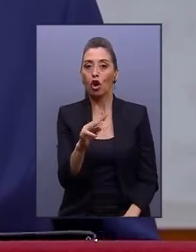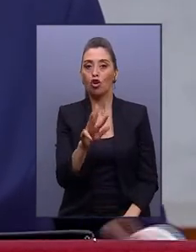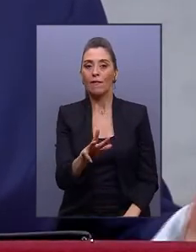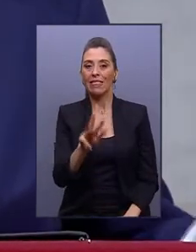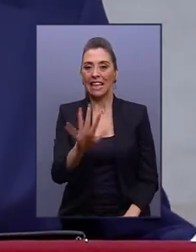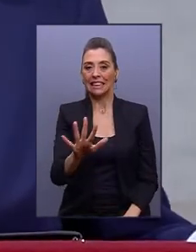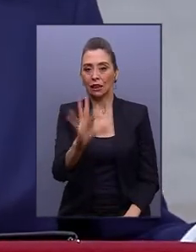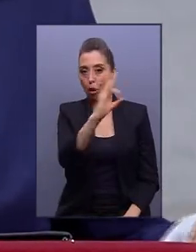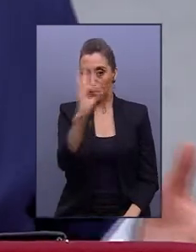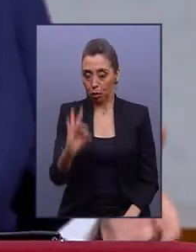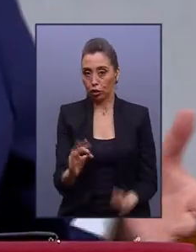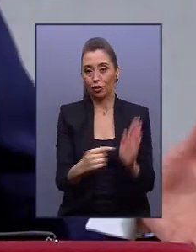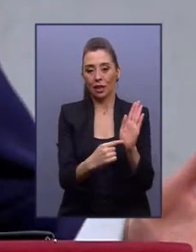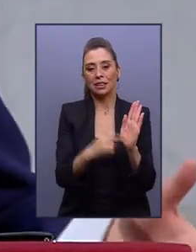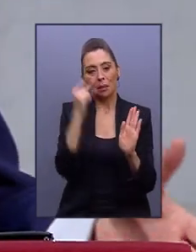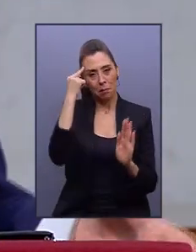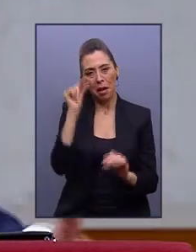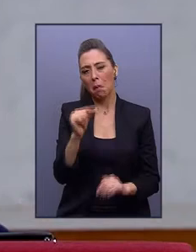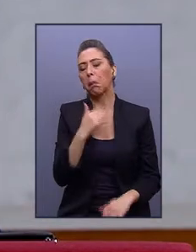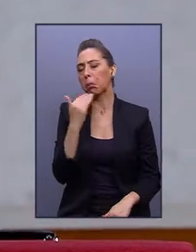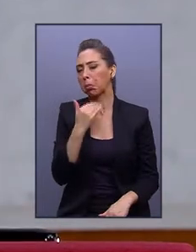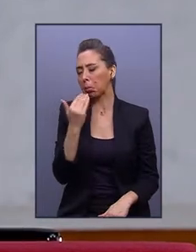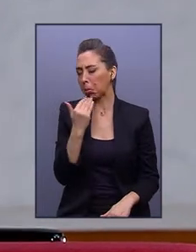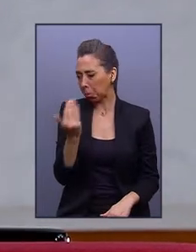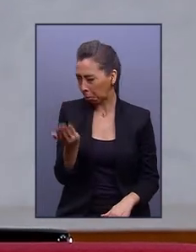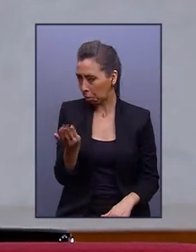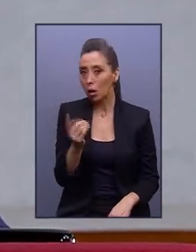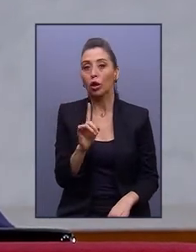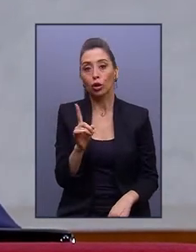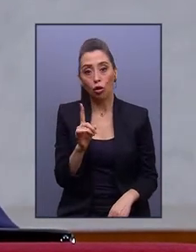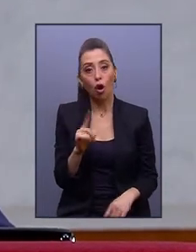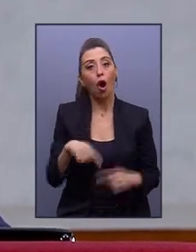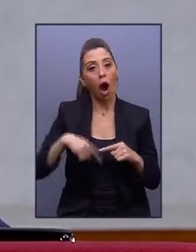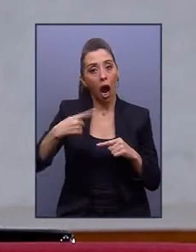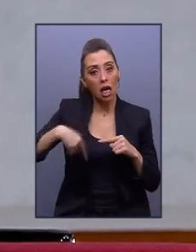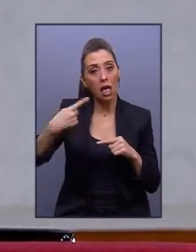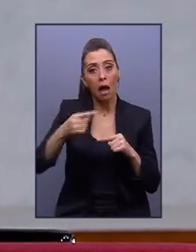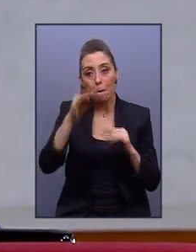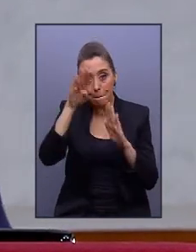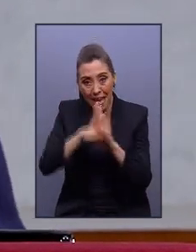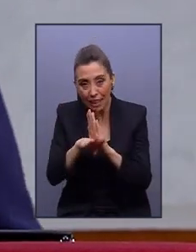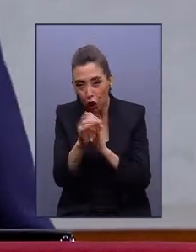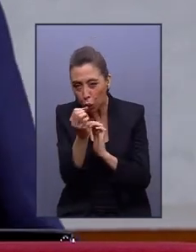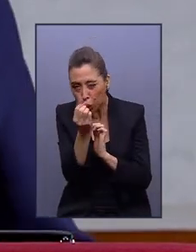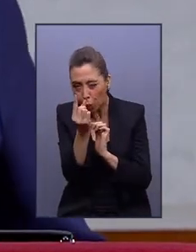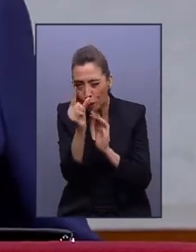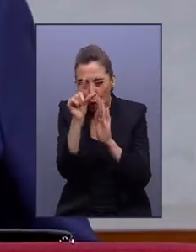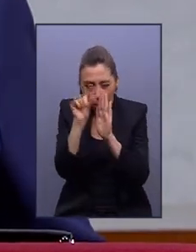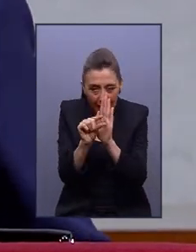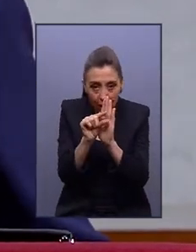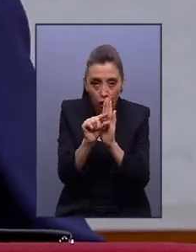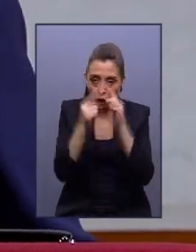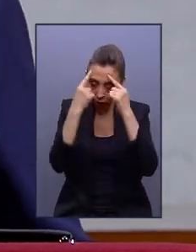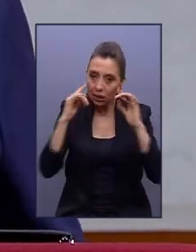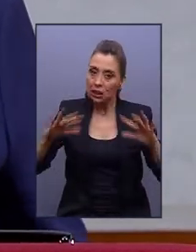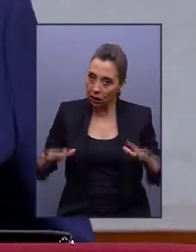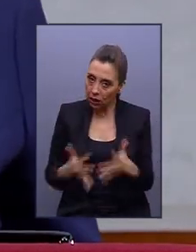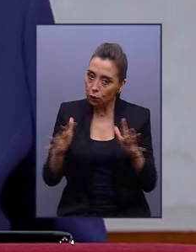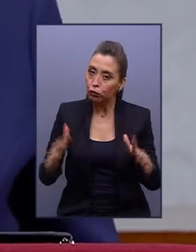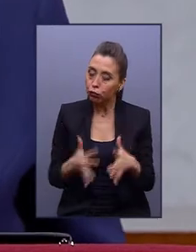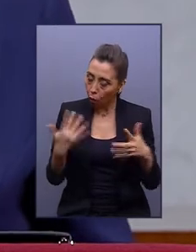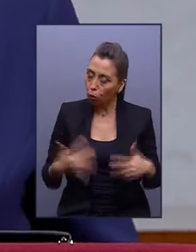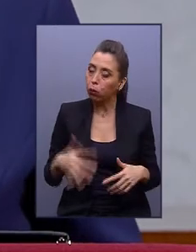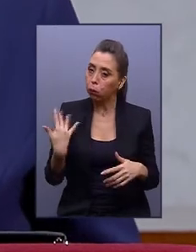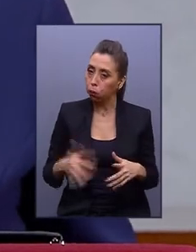0,495. Esta cifra puede parecer menor, ¿eh? Pero cada décima menos representa un esfuerzo arduo y